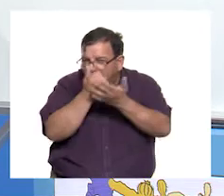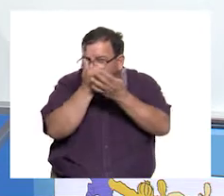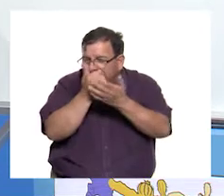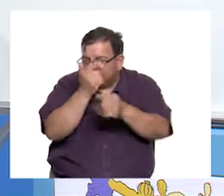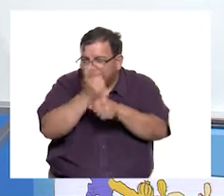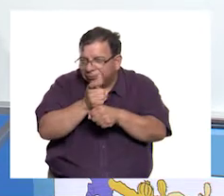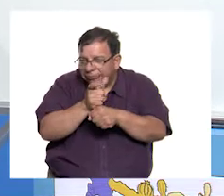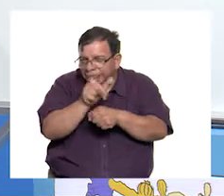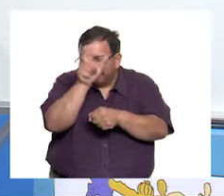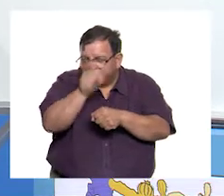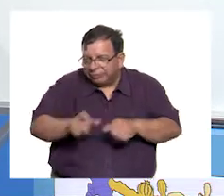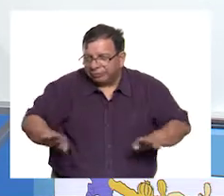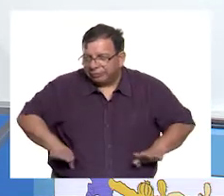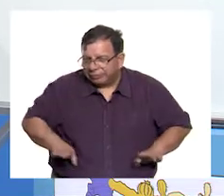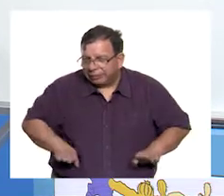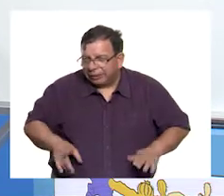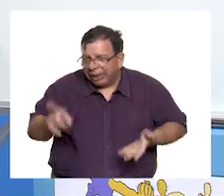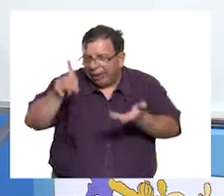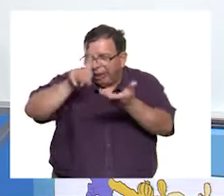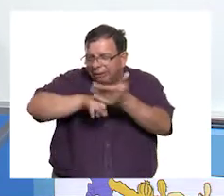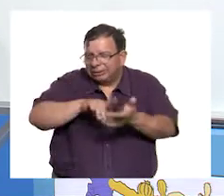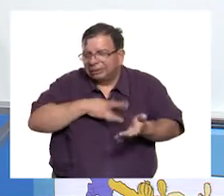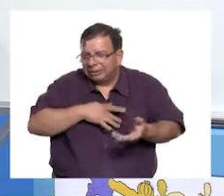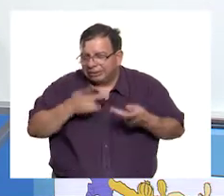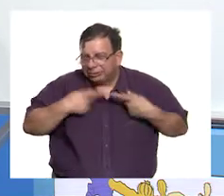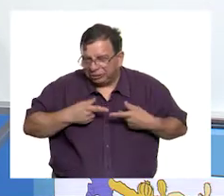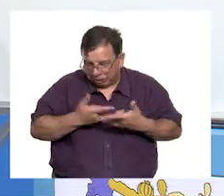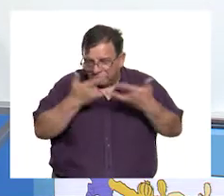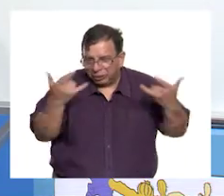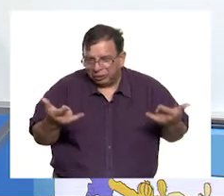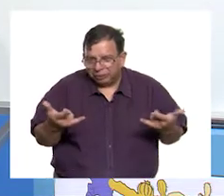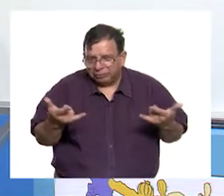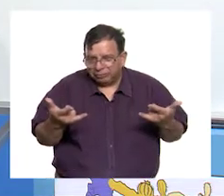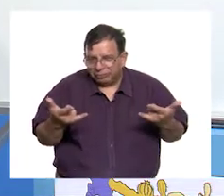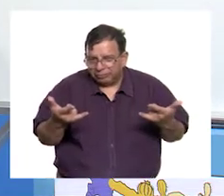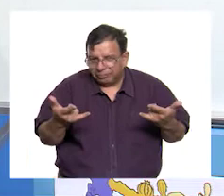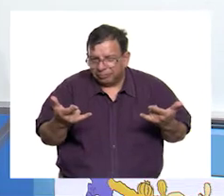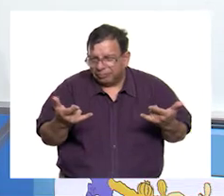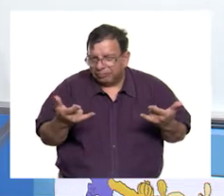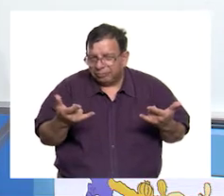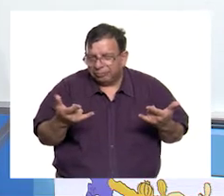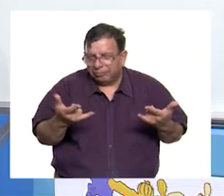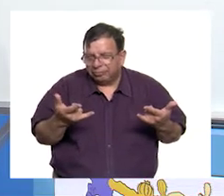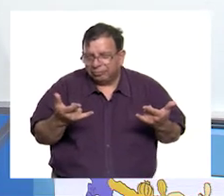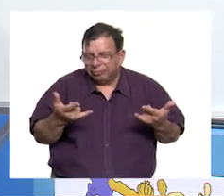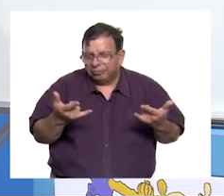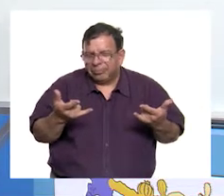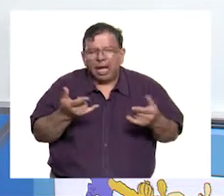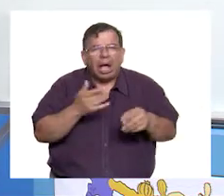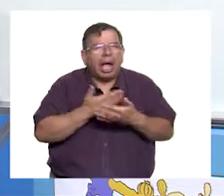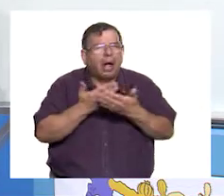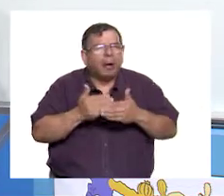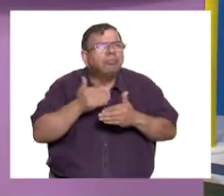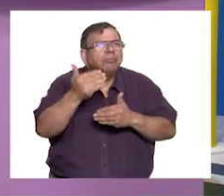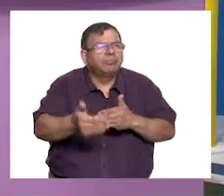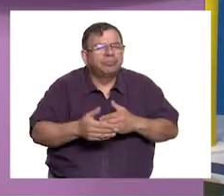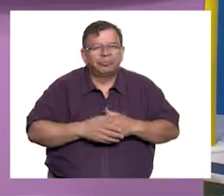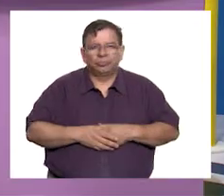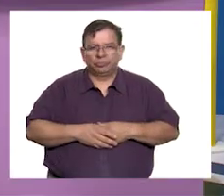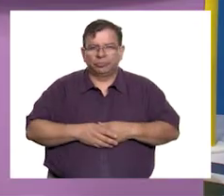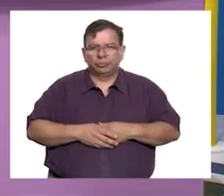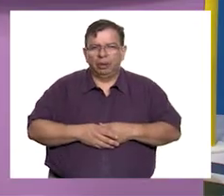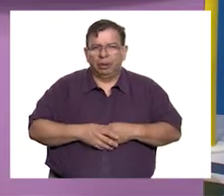las características y motivaciones de los personajes de este cuento? ¿Qué paso seguimos, Juan Carlos? A ver. Bueno, primero